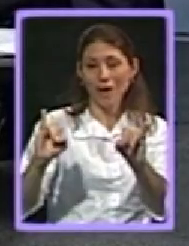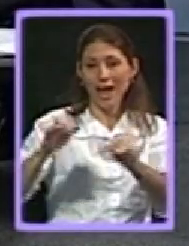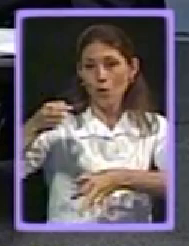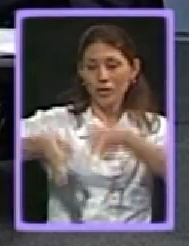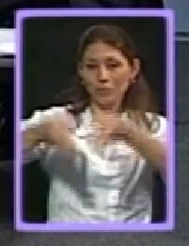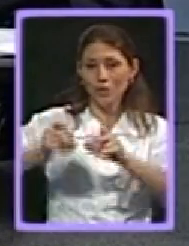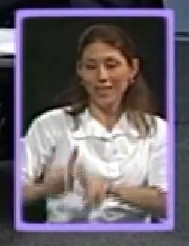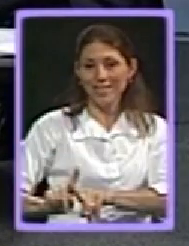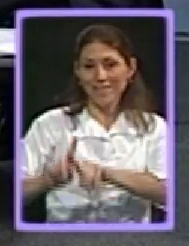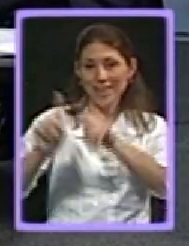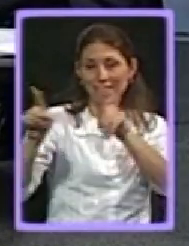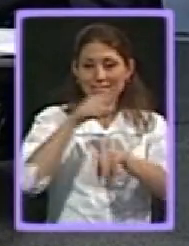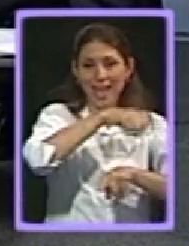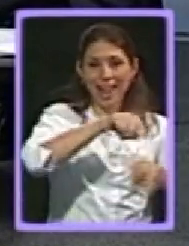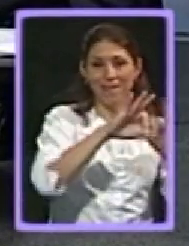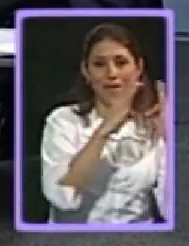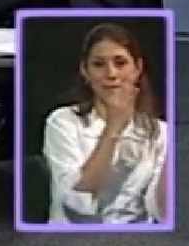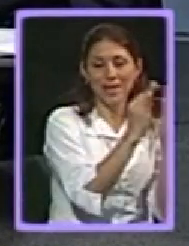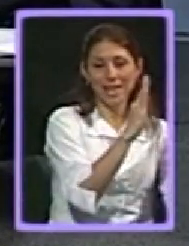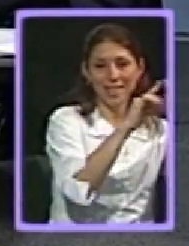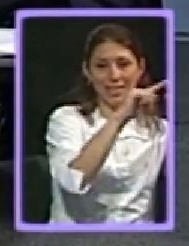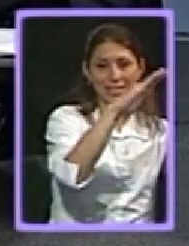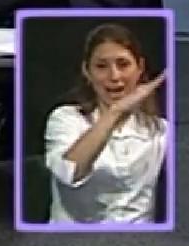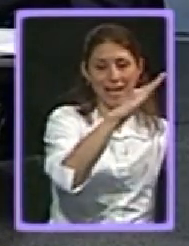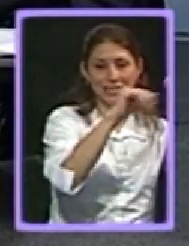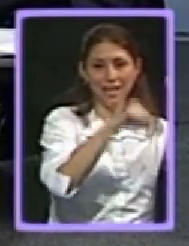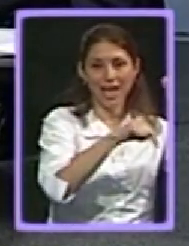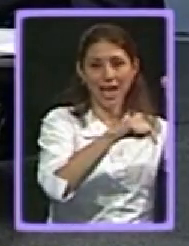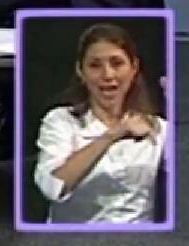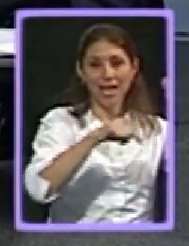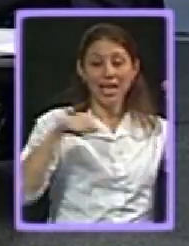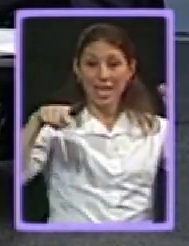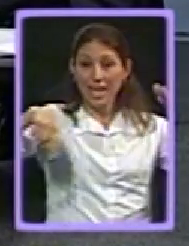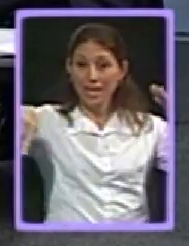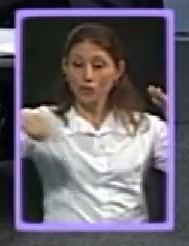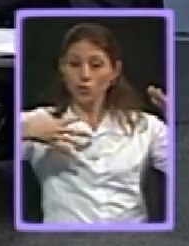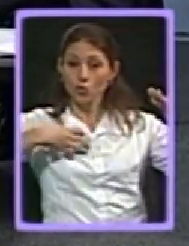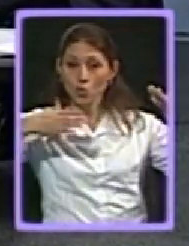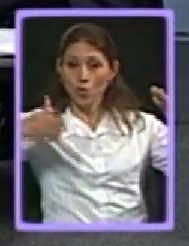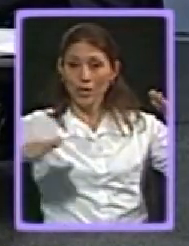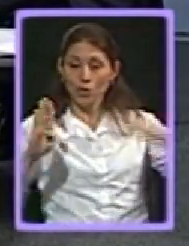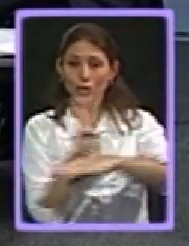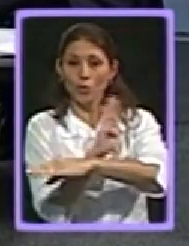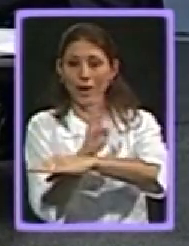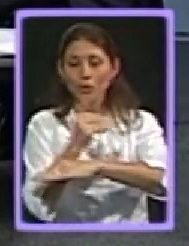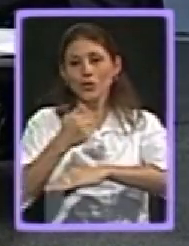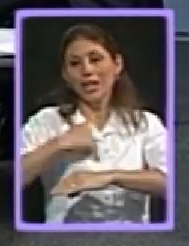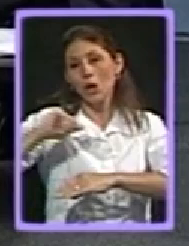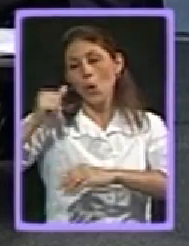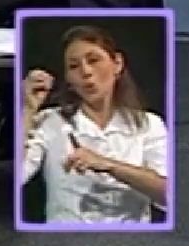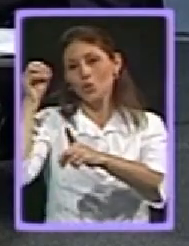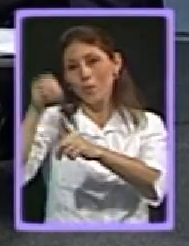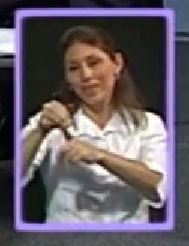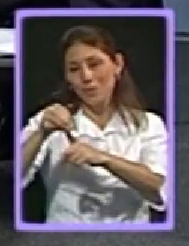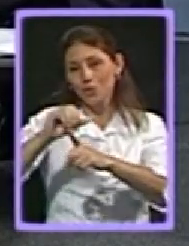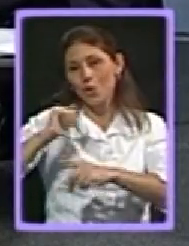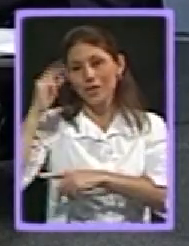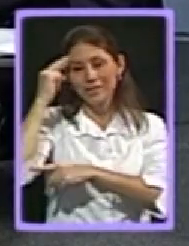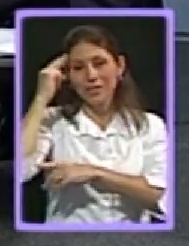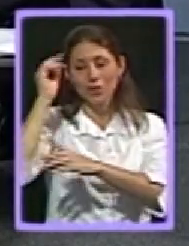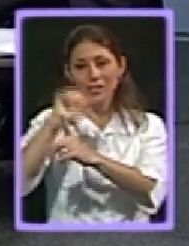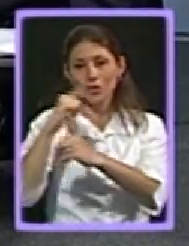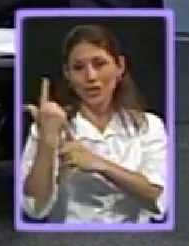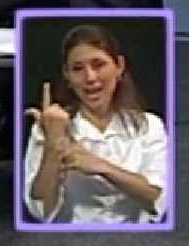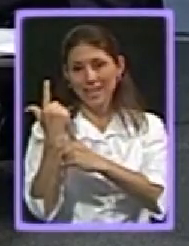los que viven dentro de esta casa. Estos señores, estos dueños de estos bancos, obviamente tienen otros objetivos, otras razones sociales, y